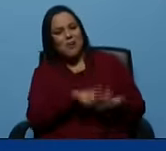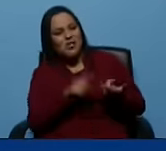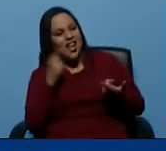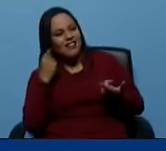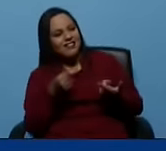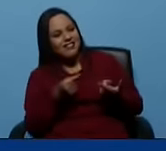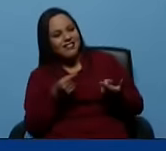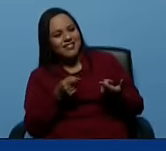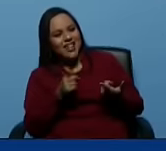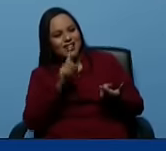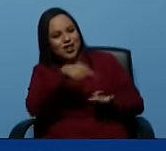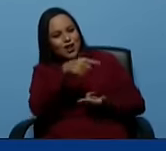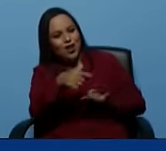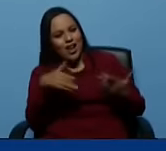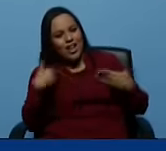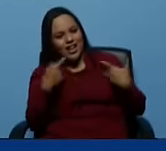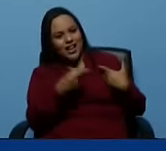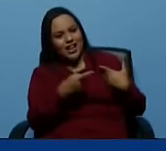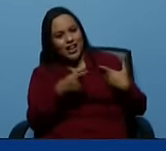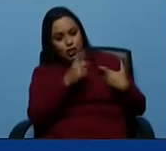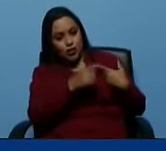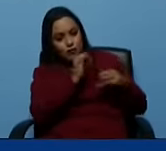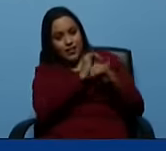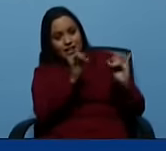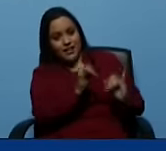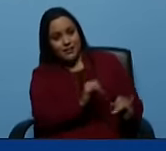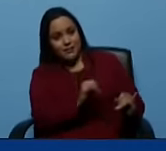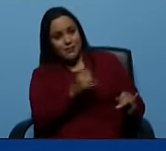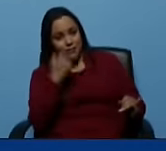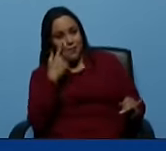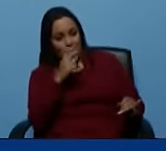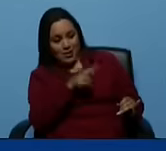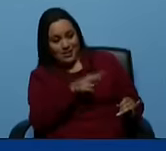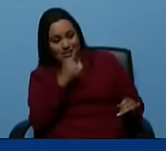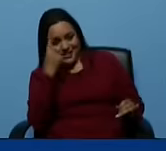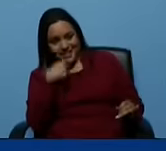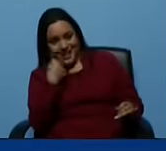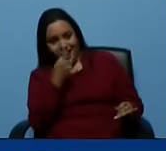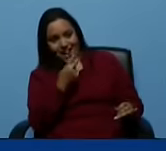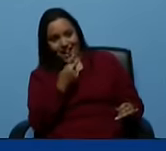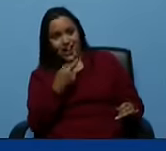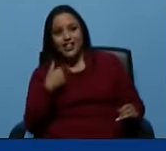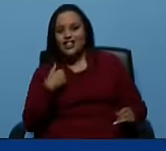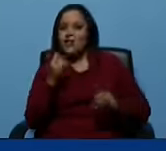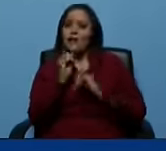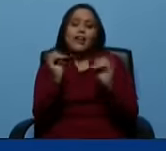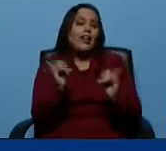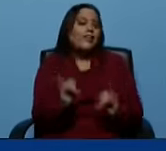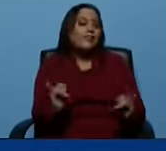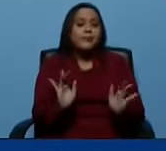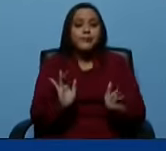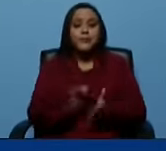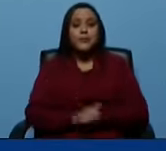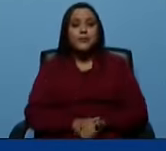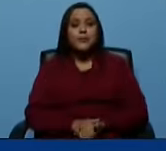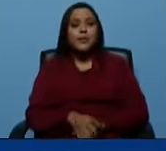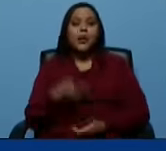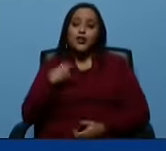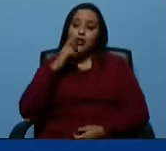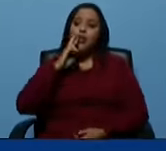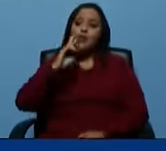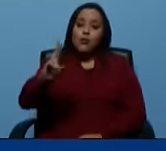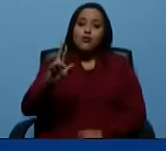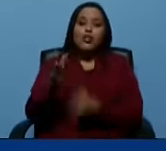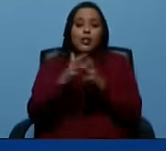¿Tú no te alegras? ¿Estás feliz? A ver, yo estoy feliz. Yo le respondo a